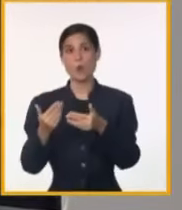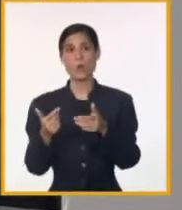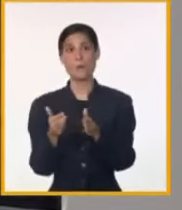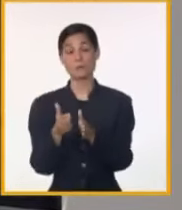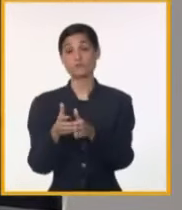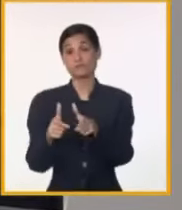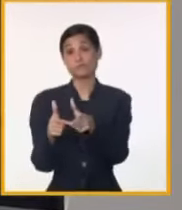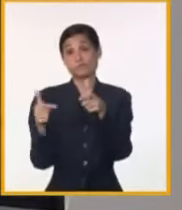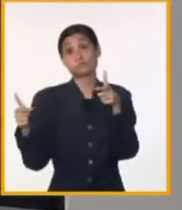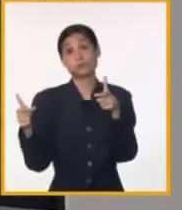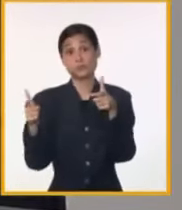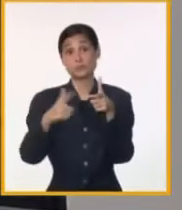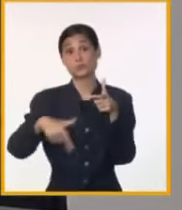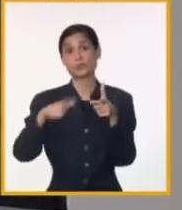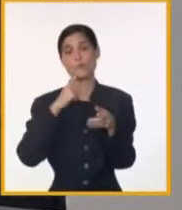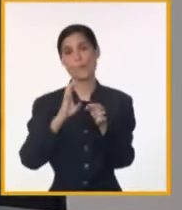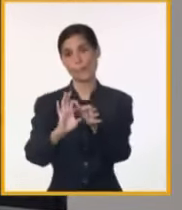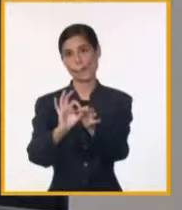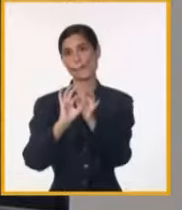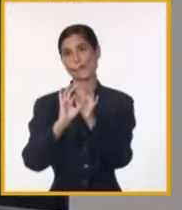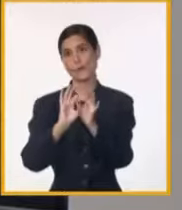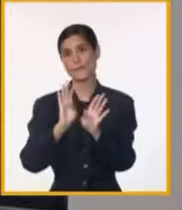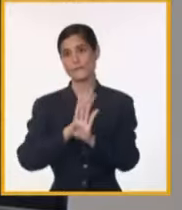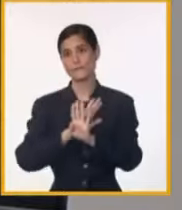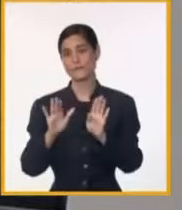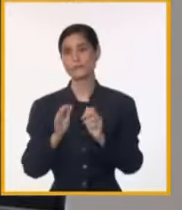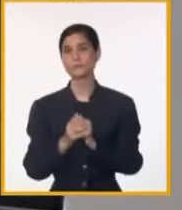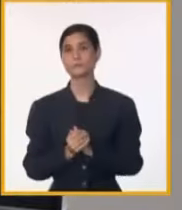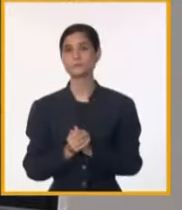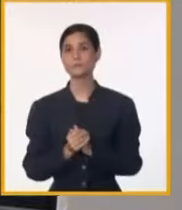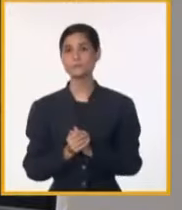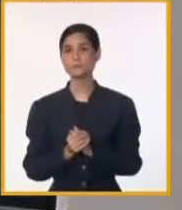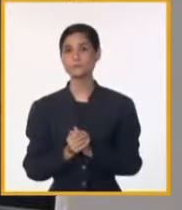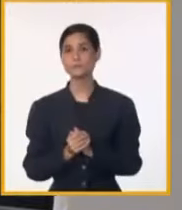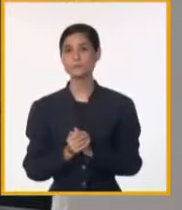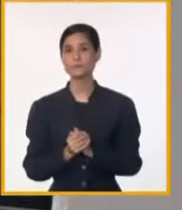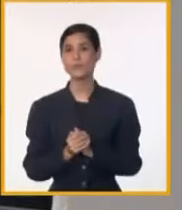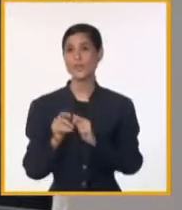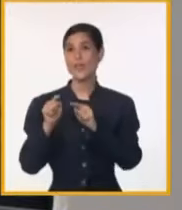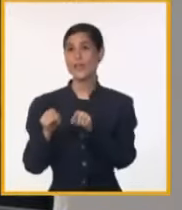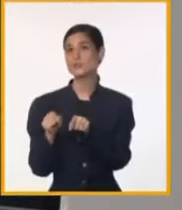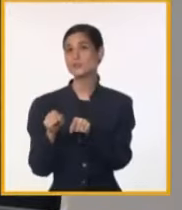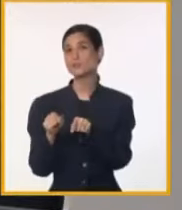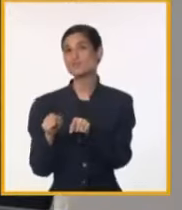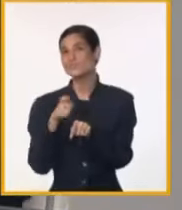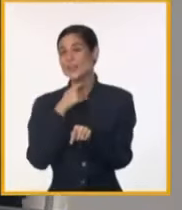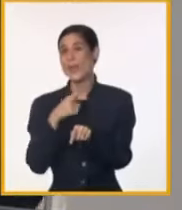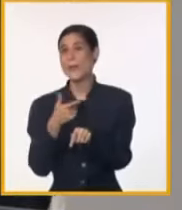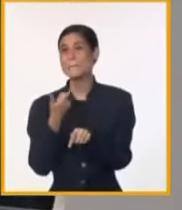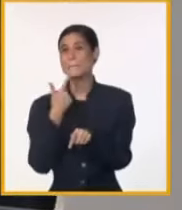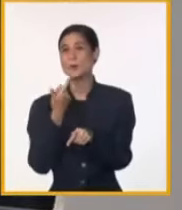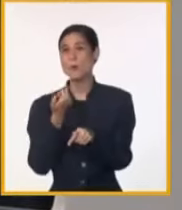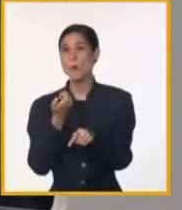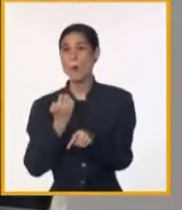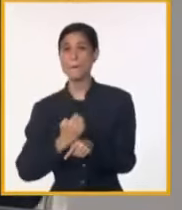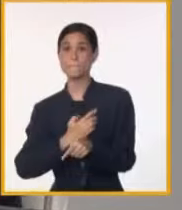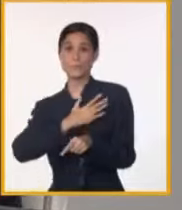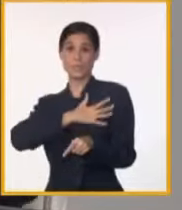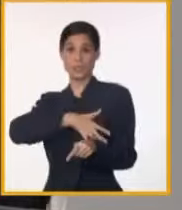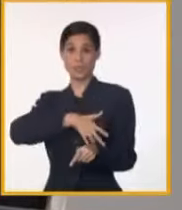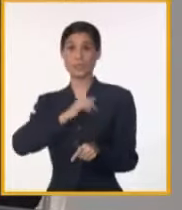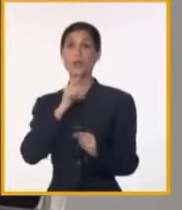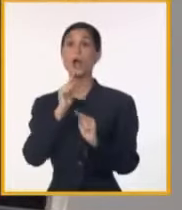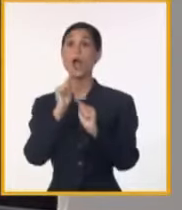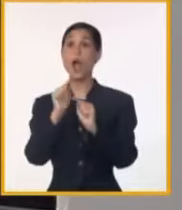ha tomado la magnitud de esta rebelión Ha logrado que el problema El problema palestino se colocara